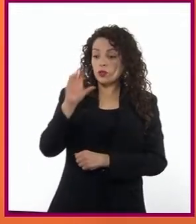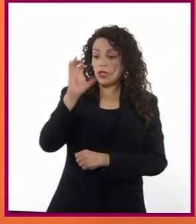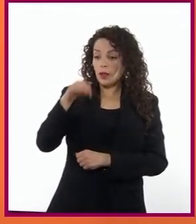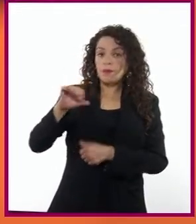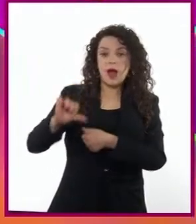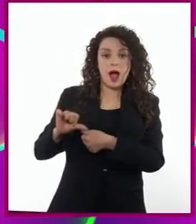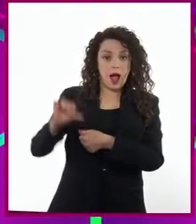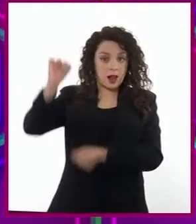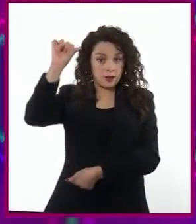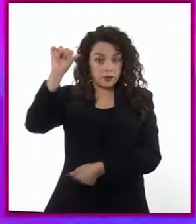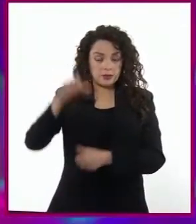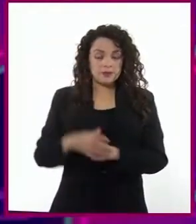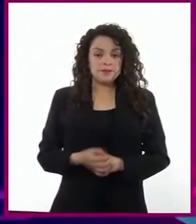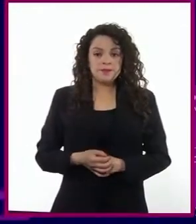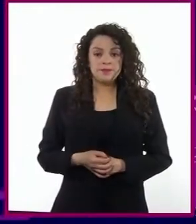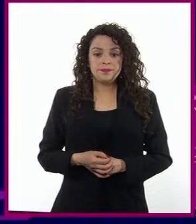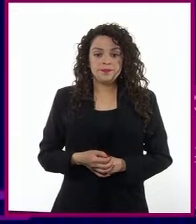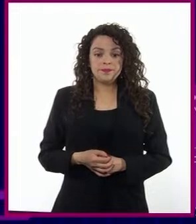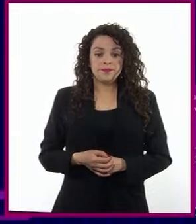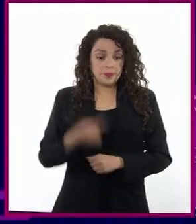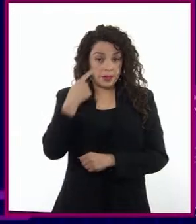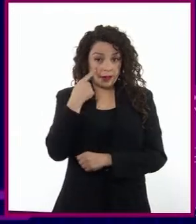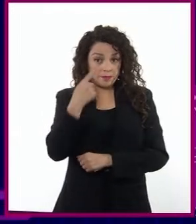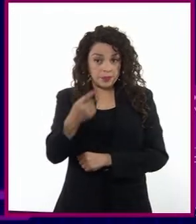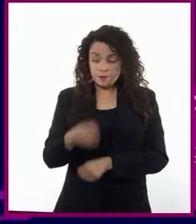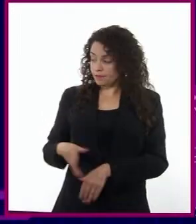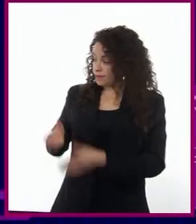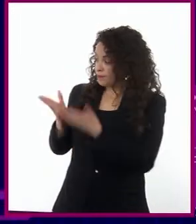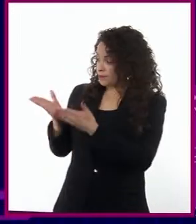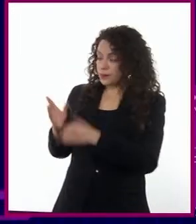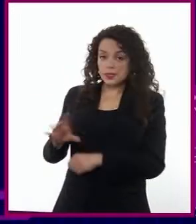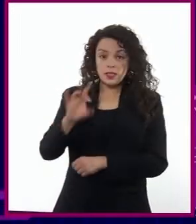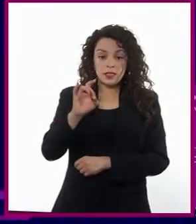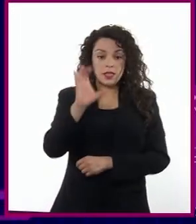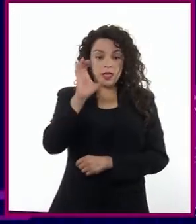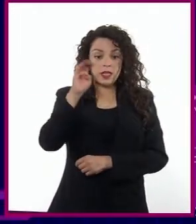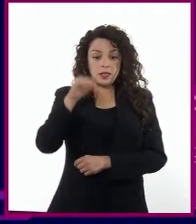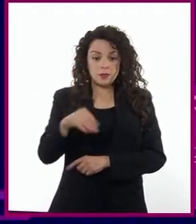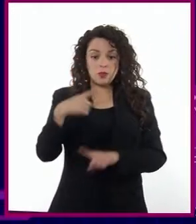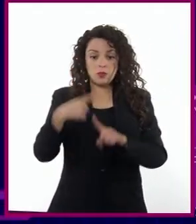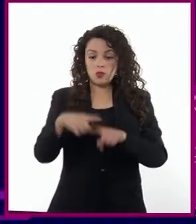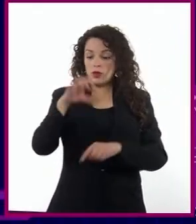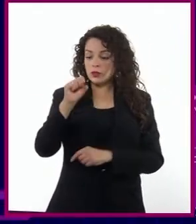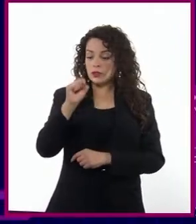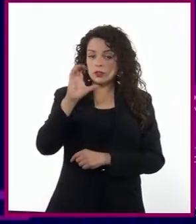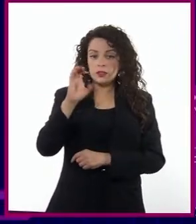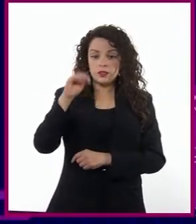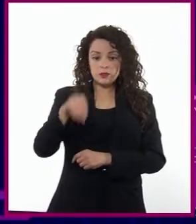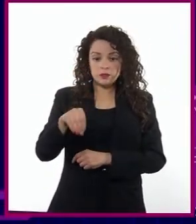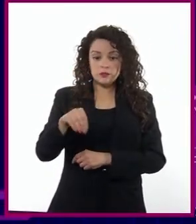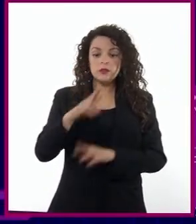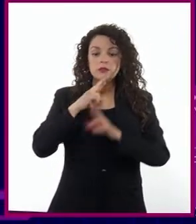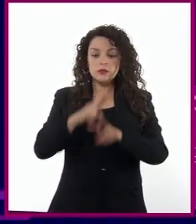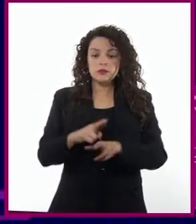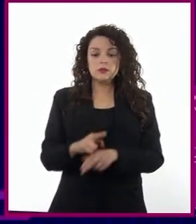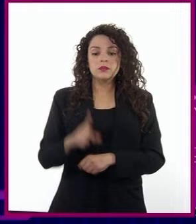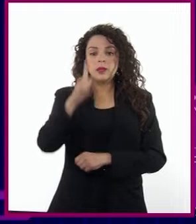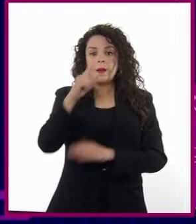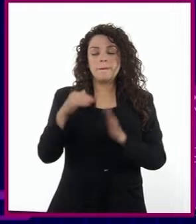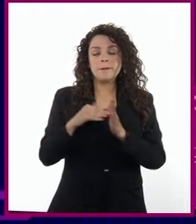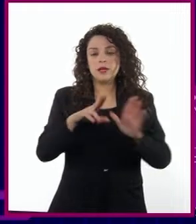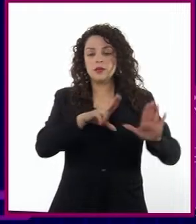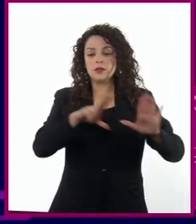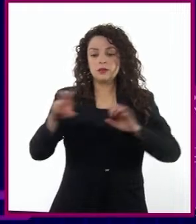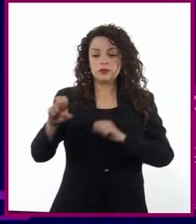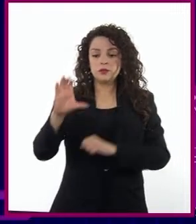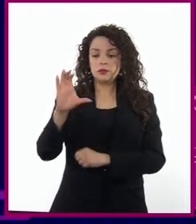altura. Obtengamos el área de la base, cuyo valor es de 30 centímetros por 60 centímetros y el resultado es